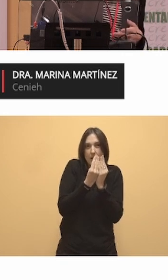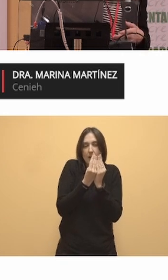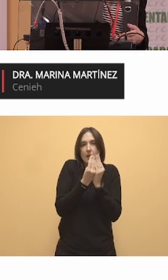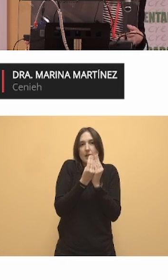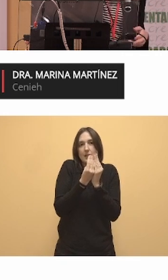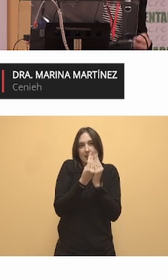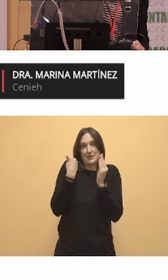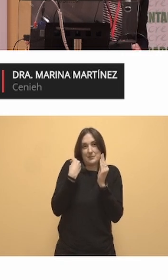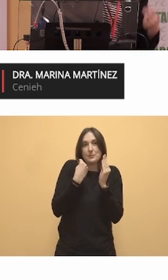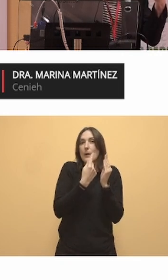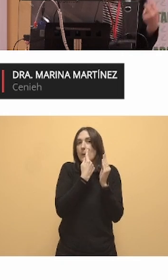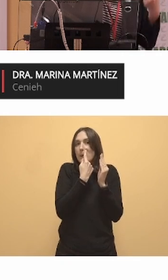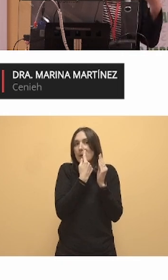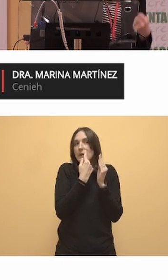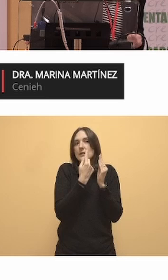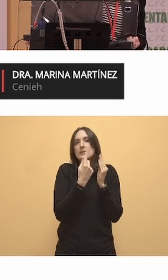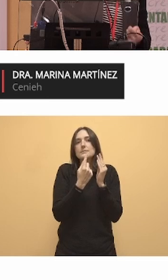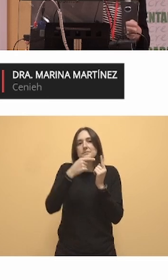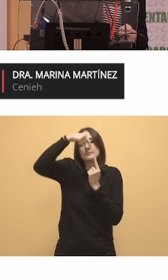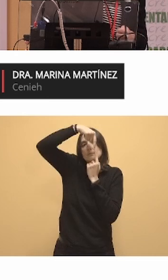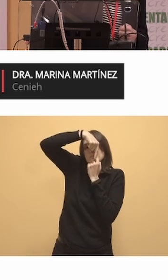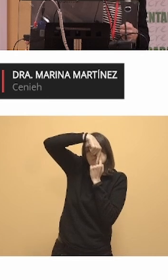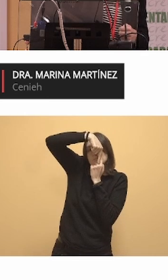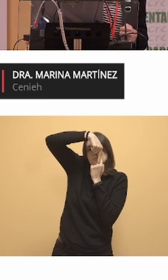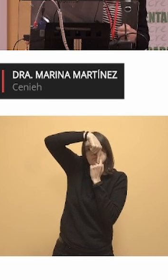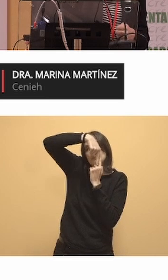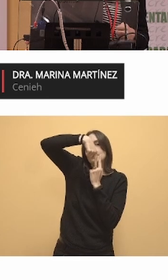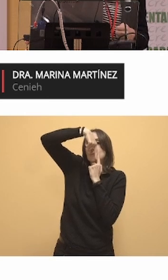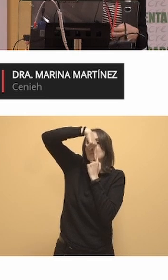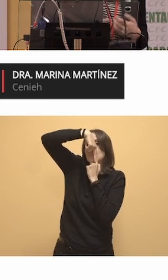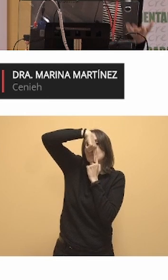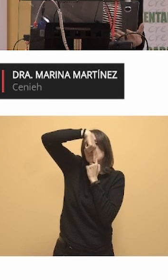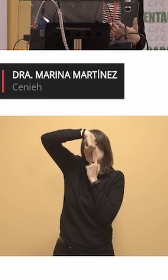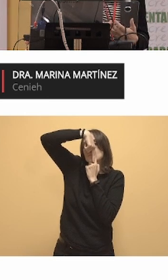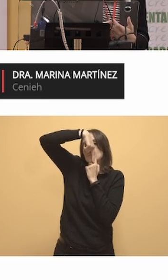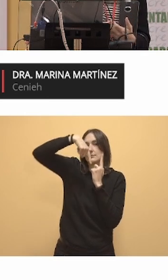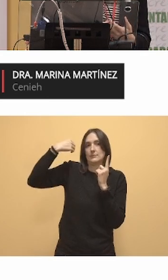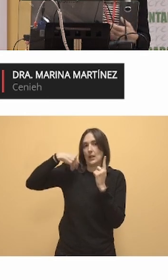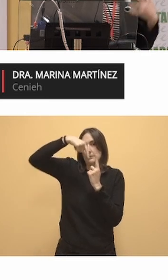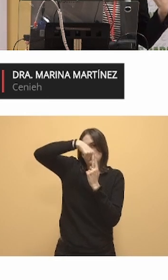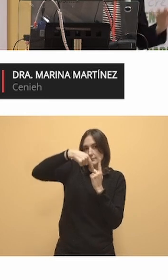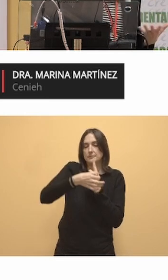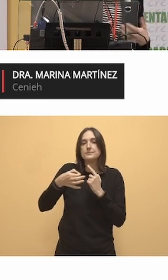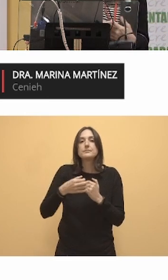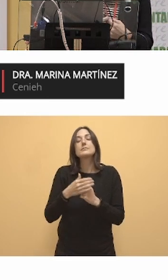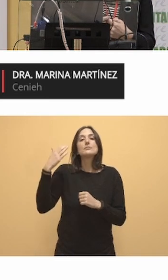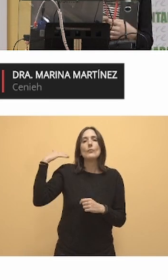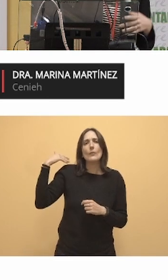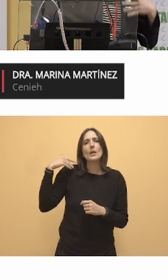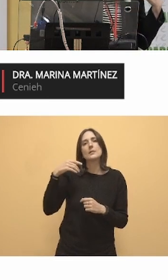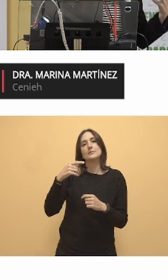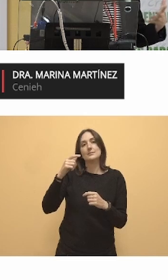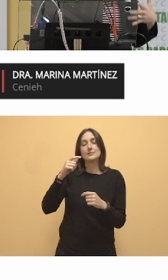caninos en el superior en el inferior y el inferior en el superior. Y es que en antropología dental,